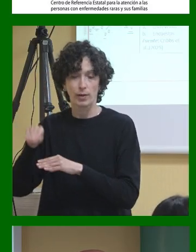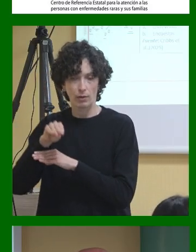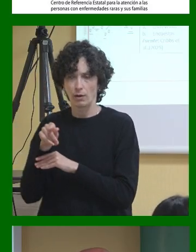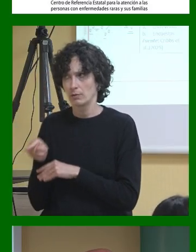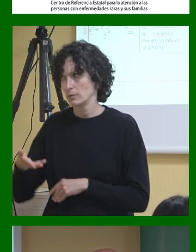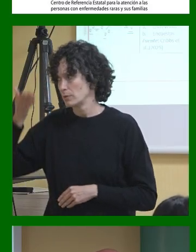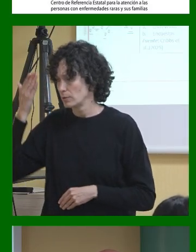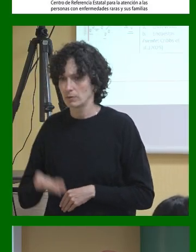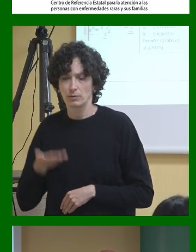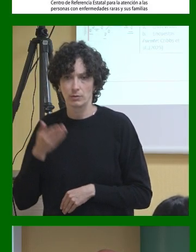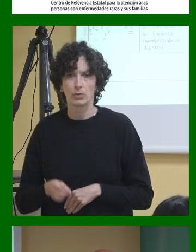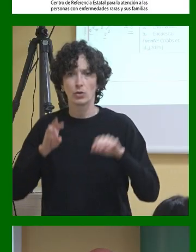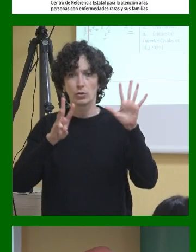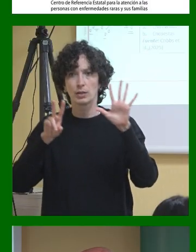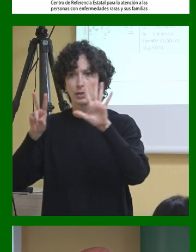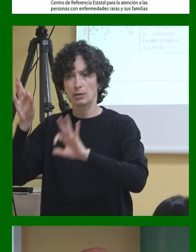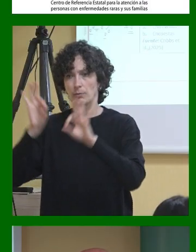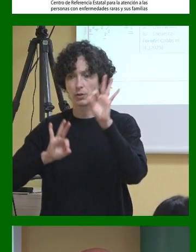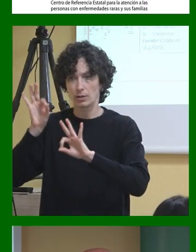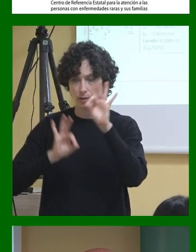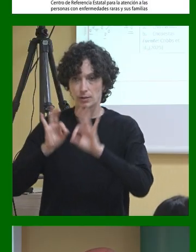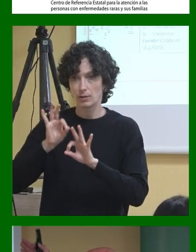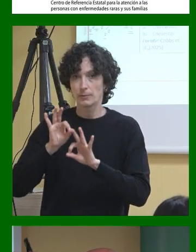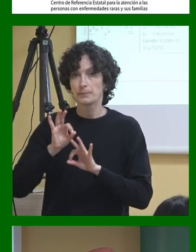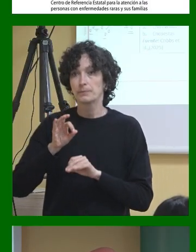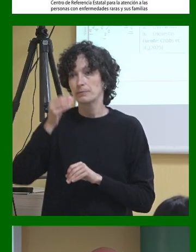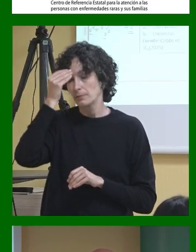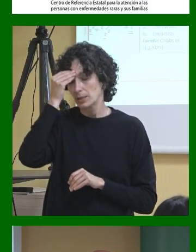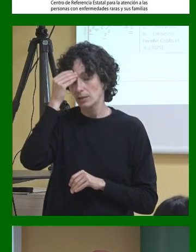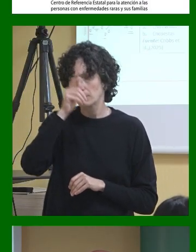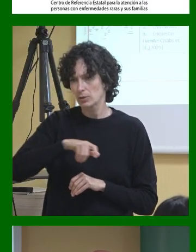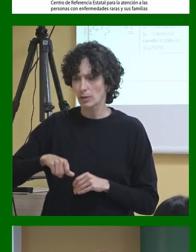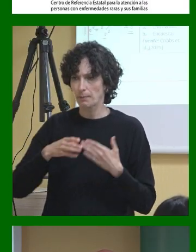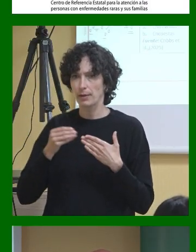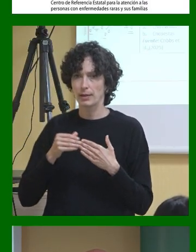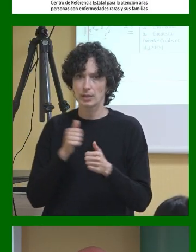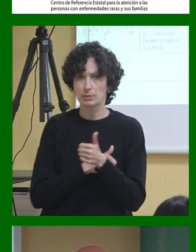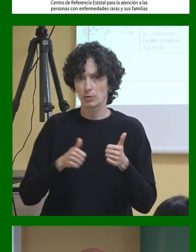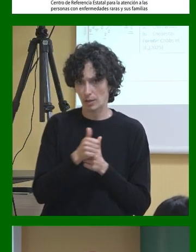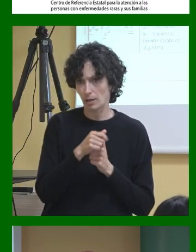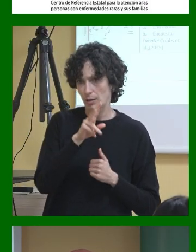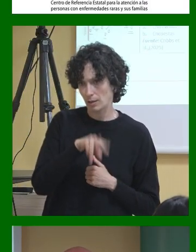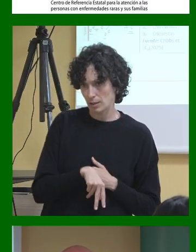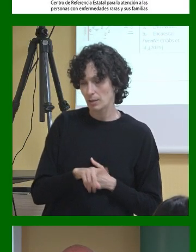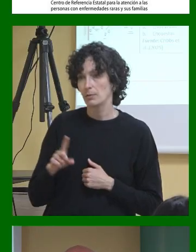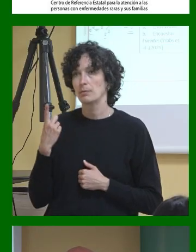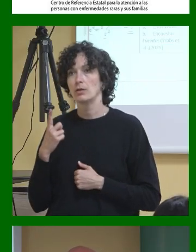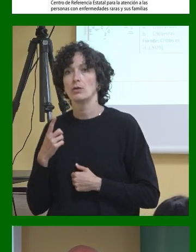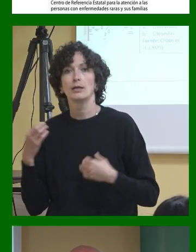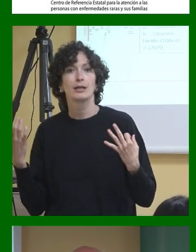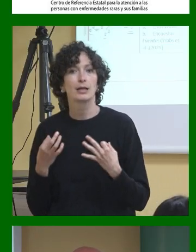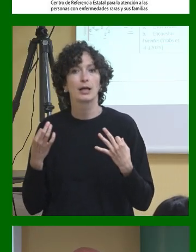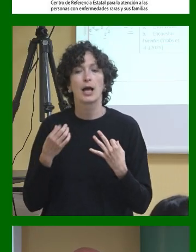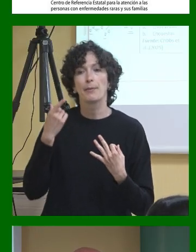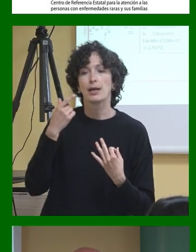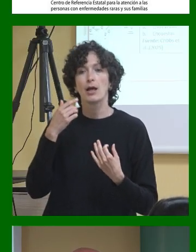fundamental. El 87% consideran, como decíamos, los pacientes, y ahí veis un poco lo que les preocupa más, el cribaje, toda